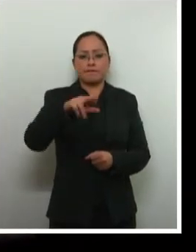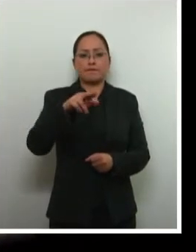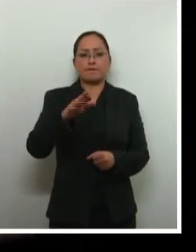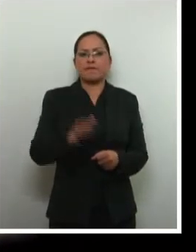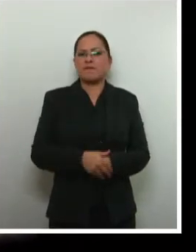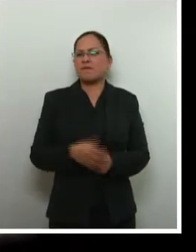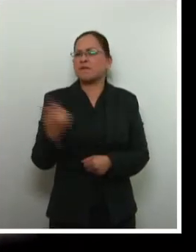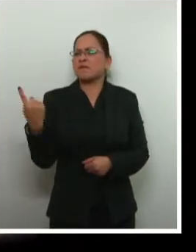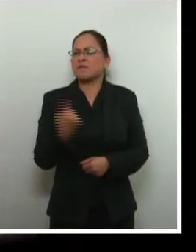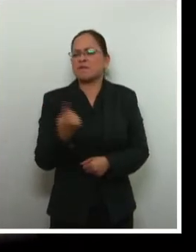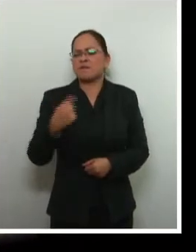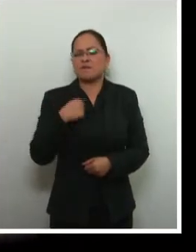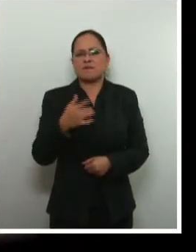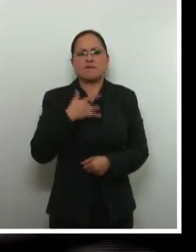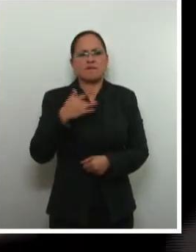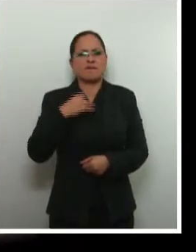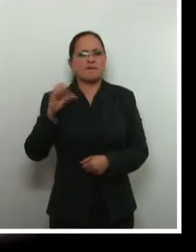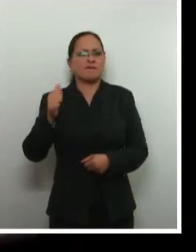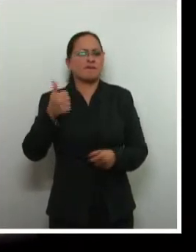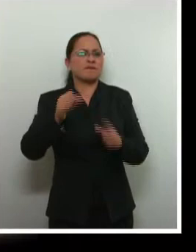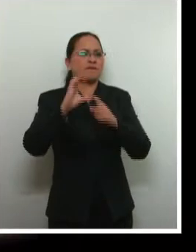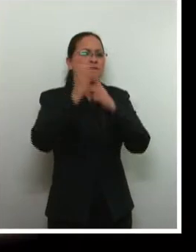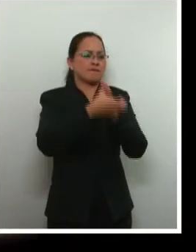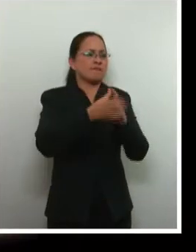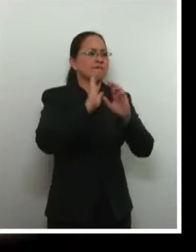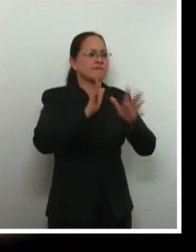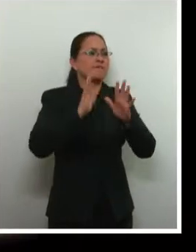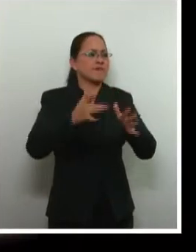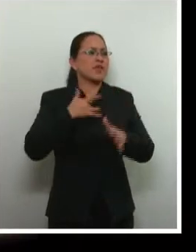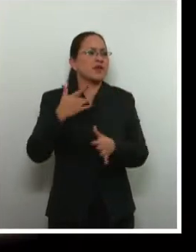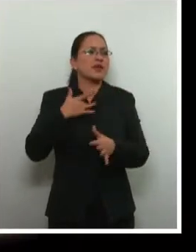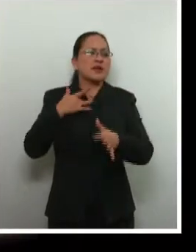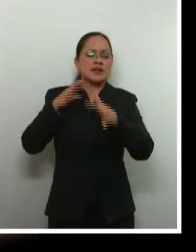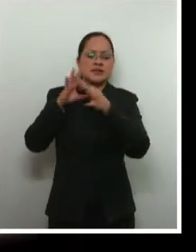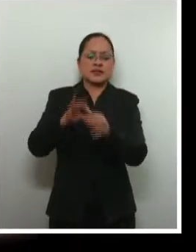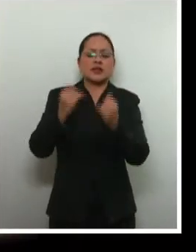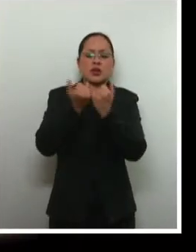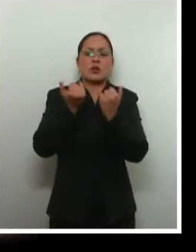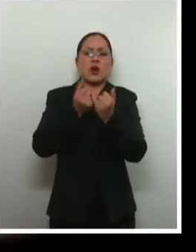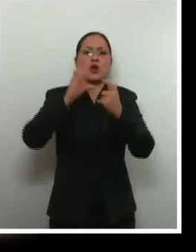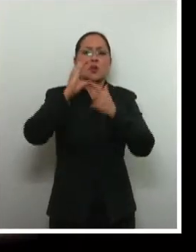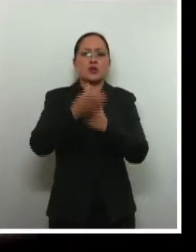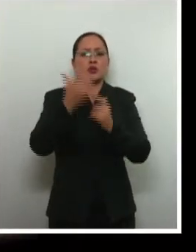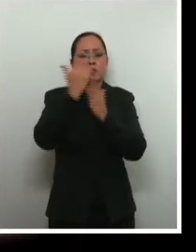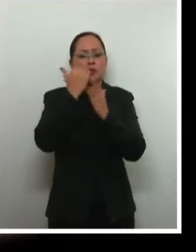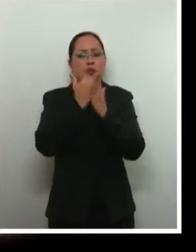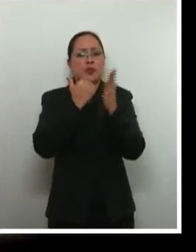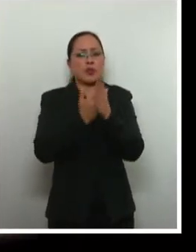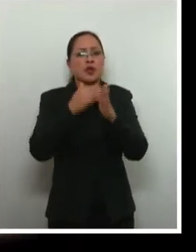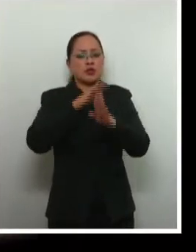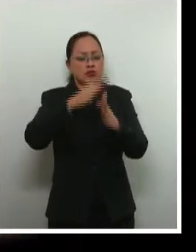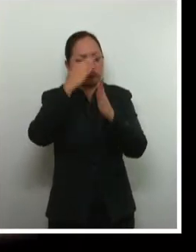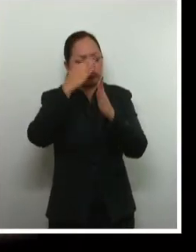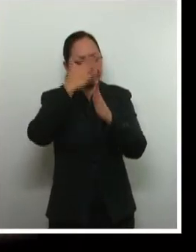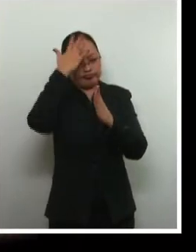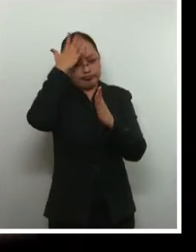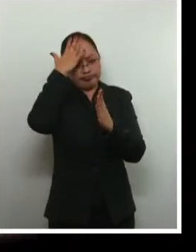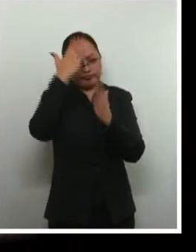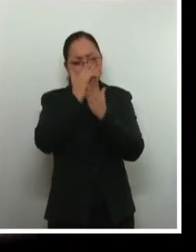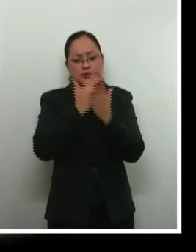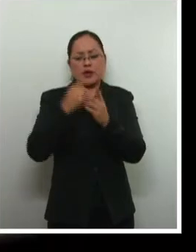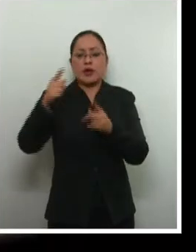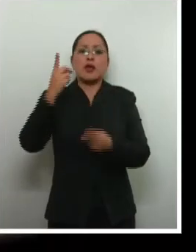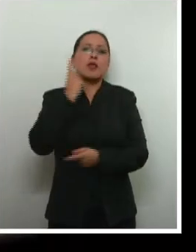Me parece, lo he vivido en otras comisiones, lo viví en la Comisión de Principios Generales con